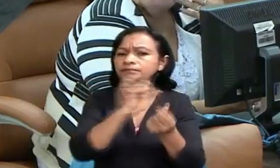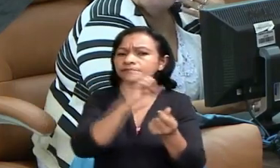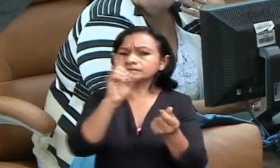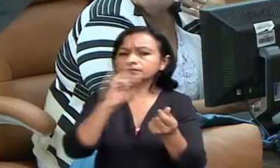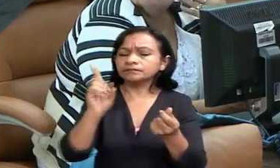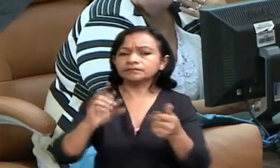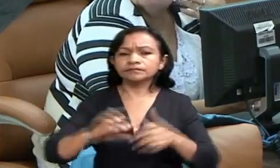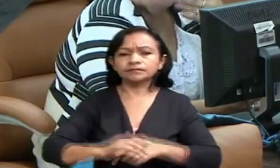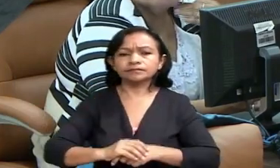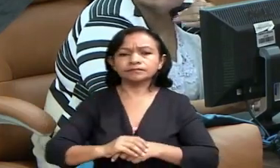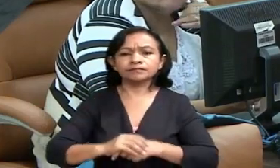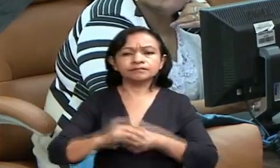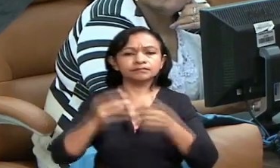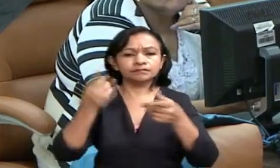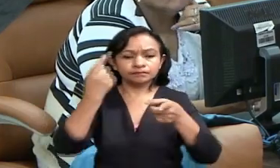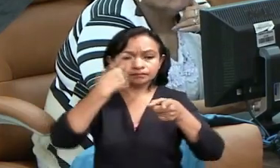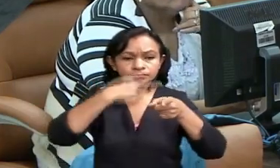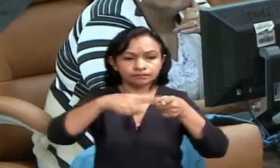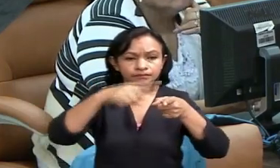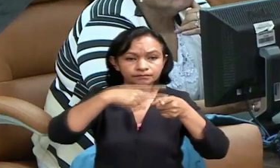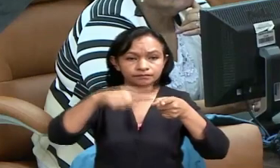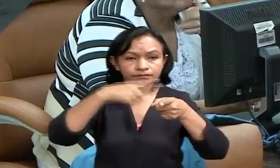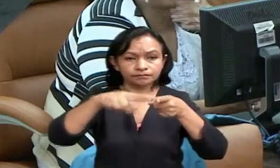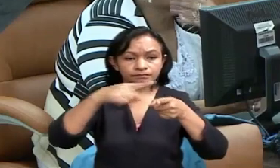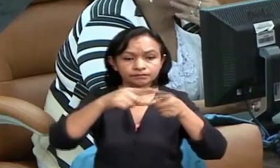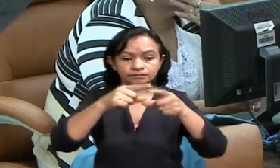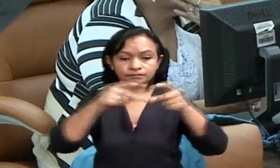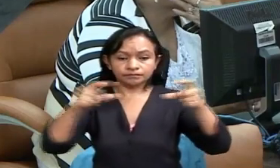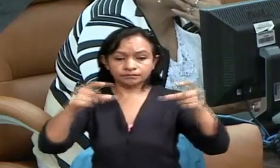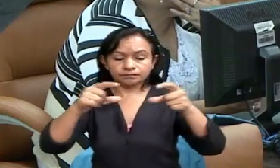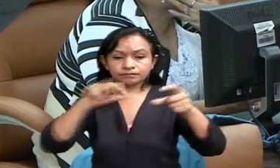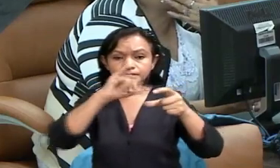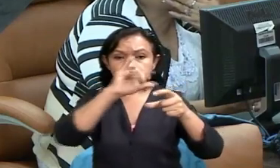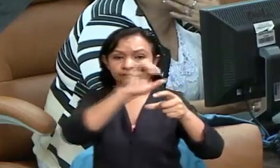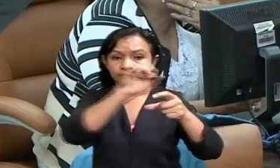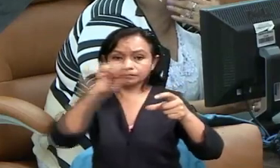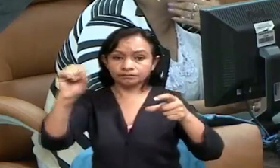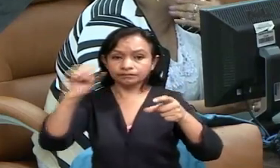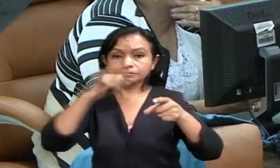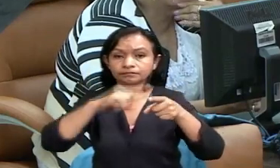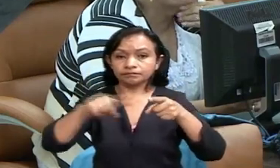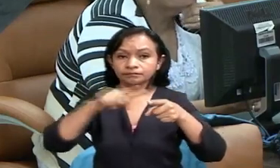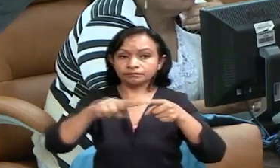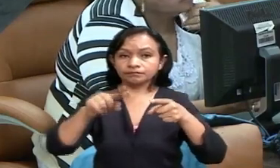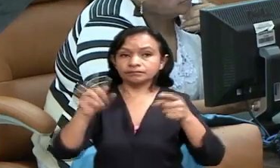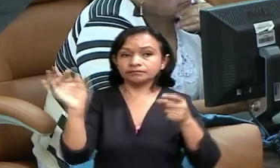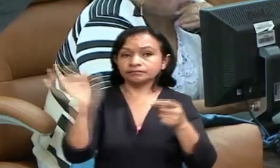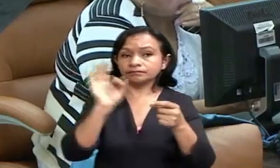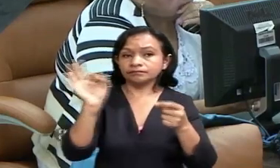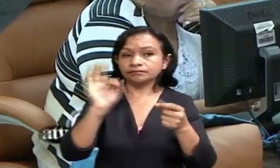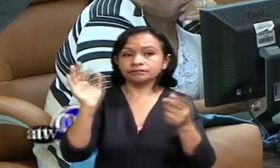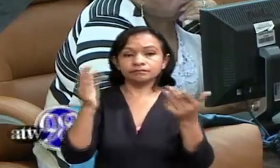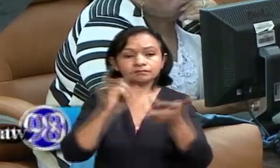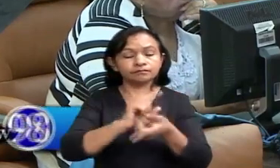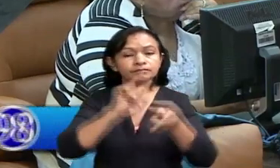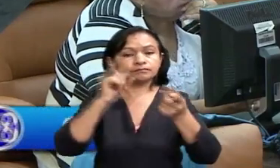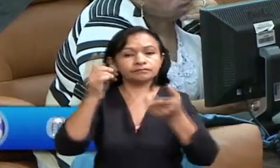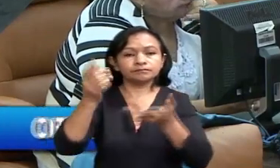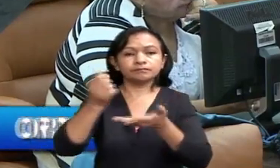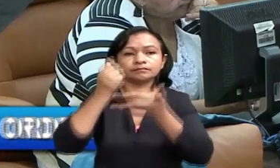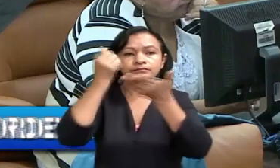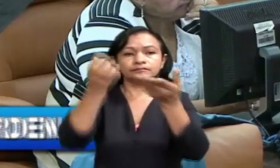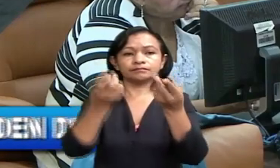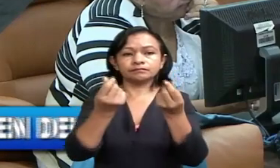De las cotizaciones de los que contribuimos al sistema, pero también salen de transferencias